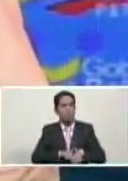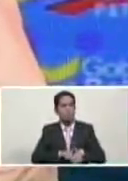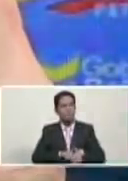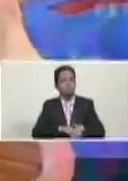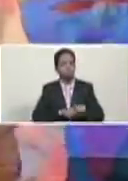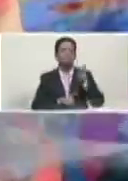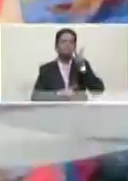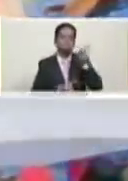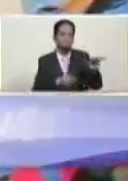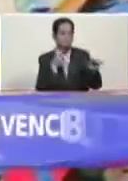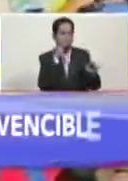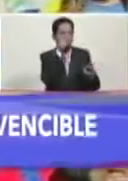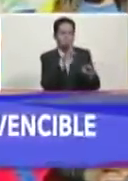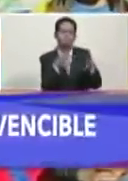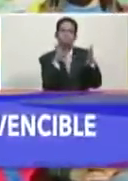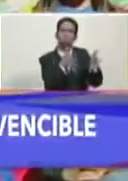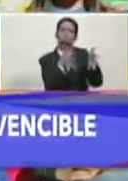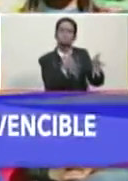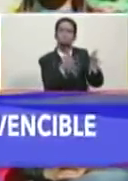unos orientadores